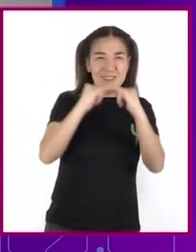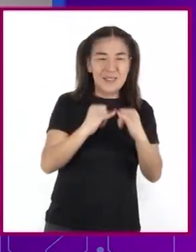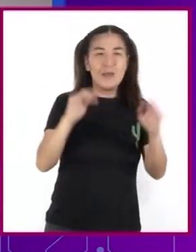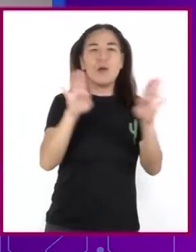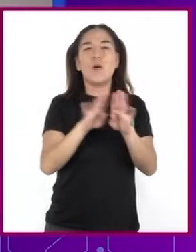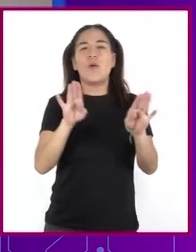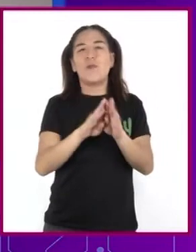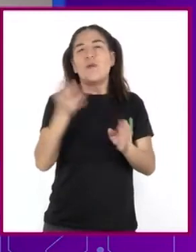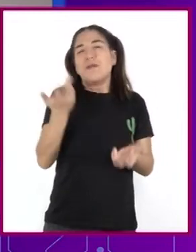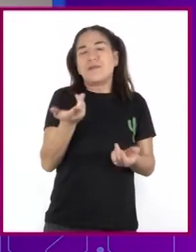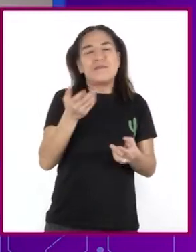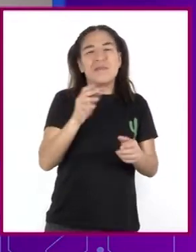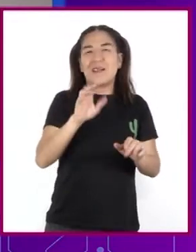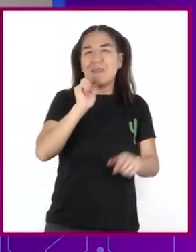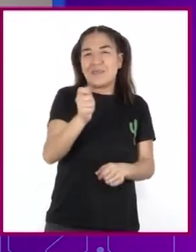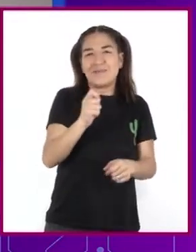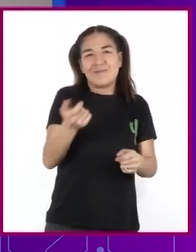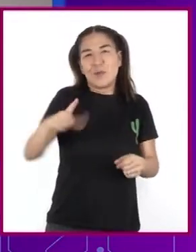quiere privarme